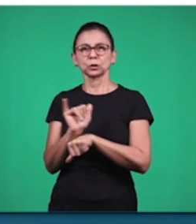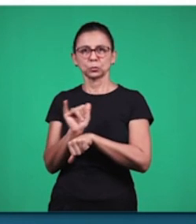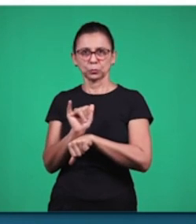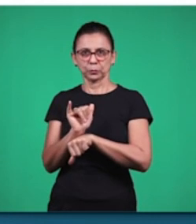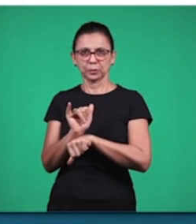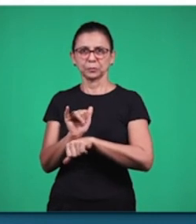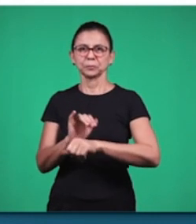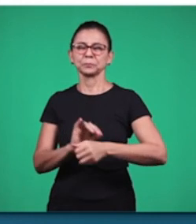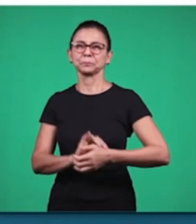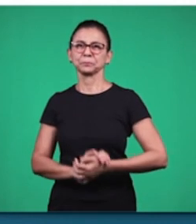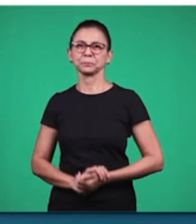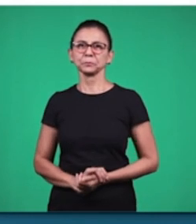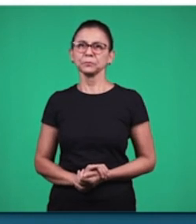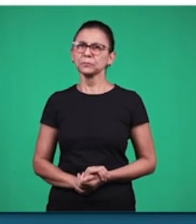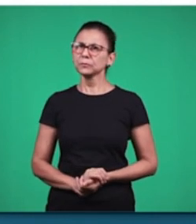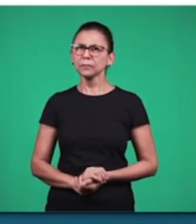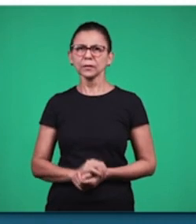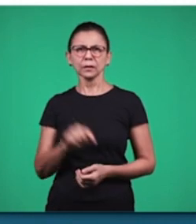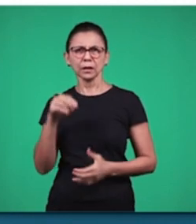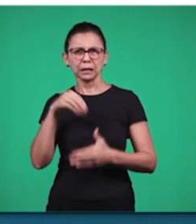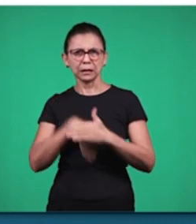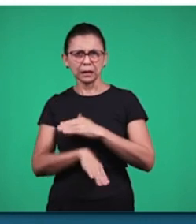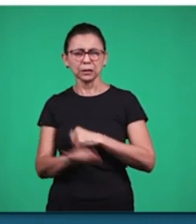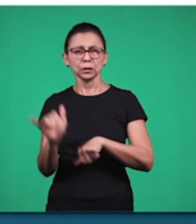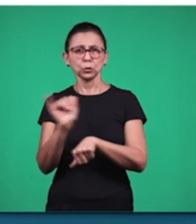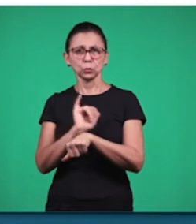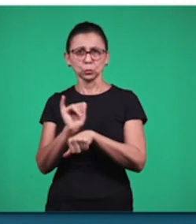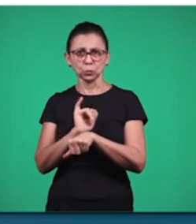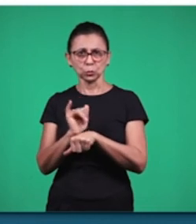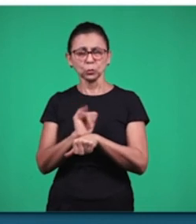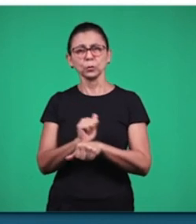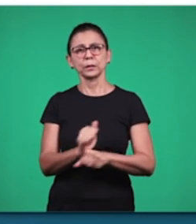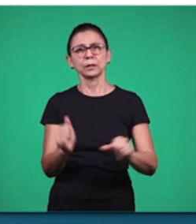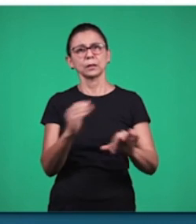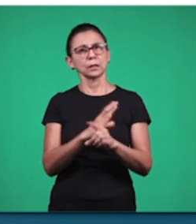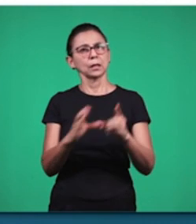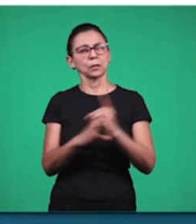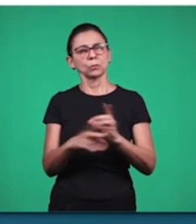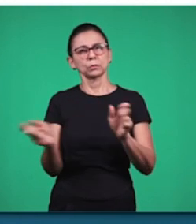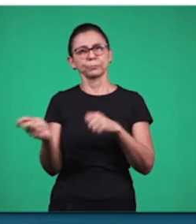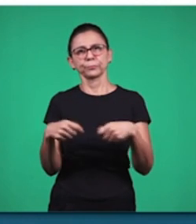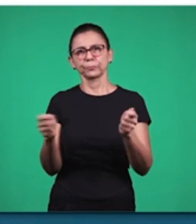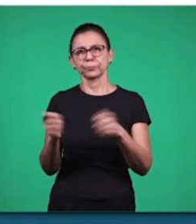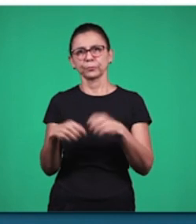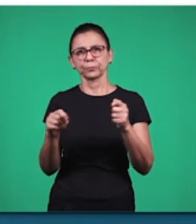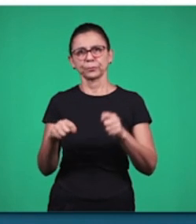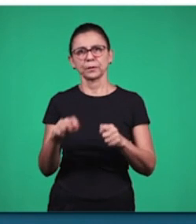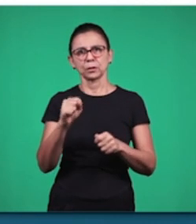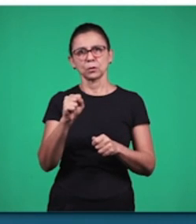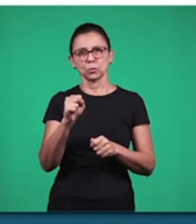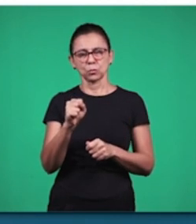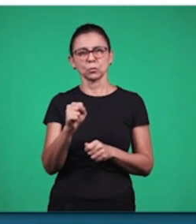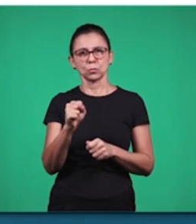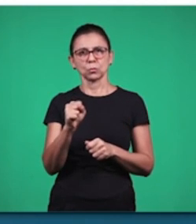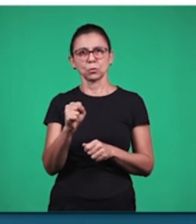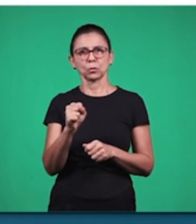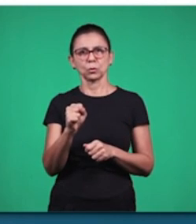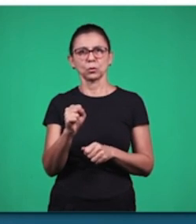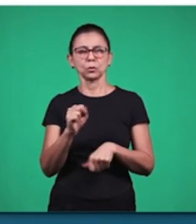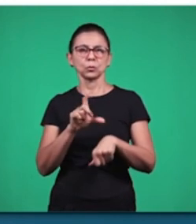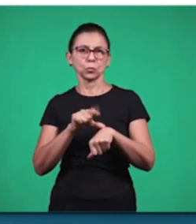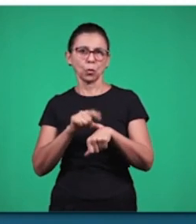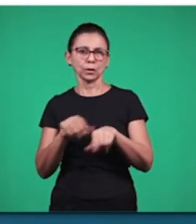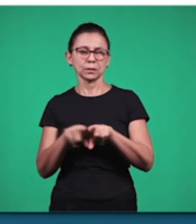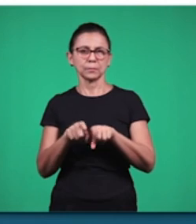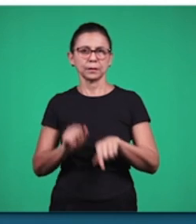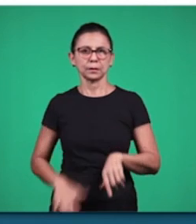YouTube, donde son colocados cultos diariamente a las 8 de la noche, contenidos para niños, intermedios y